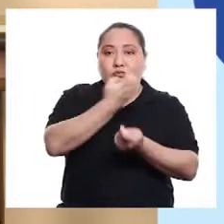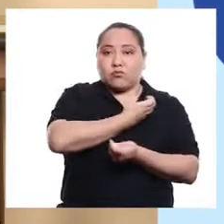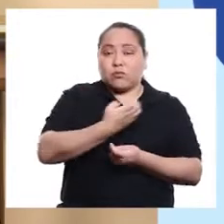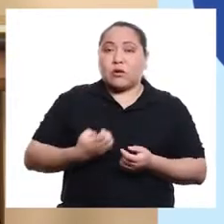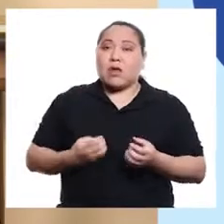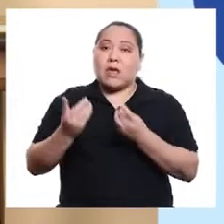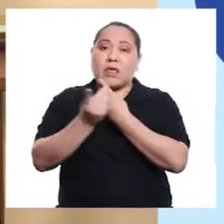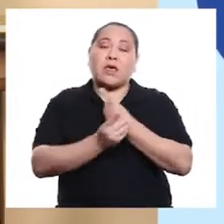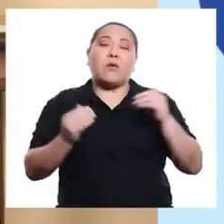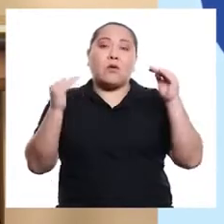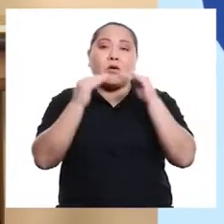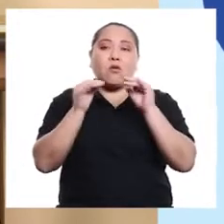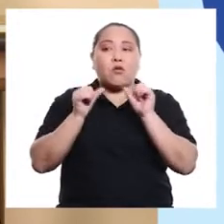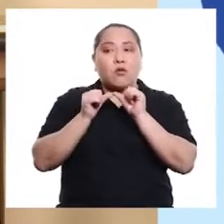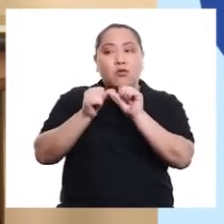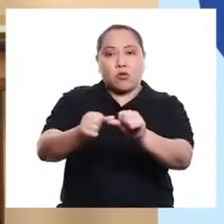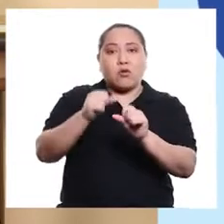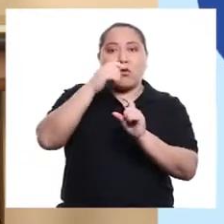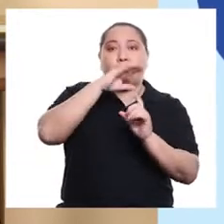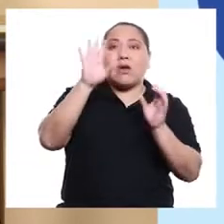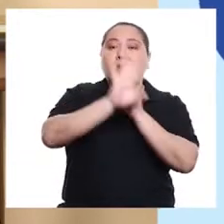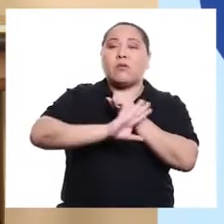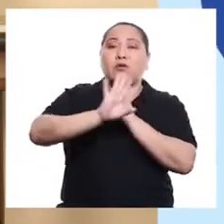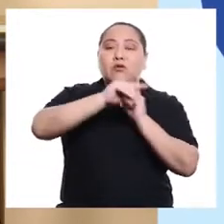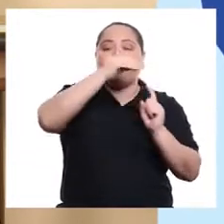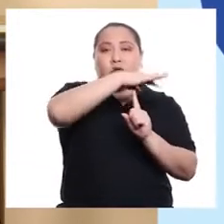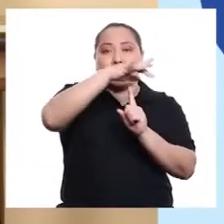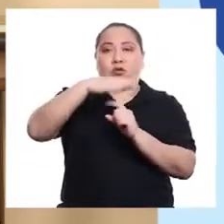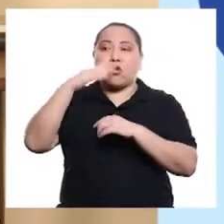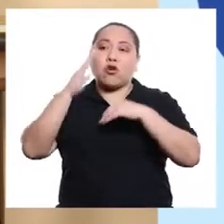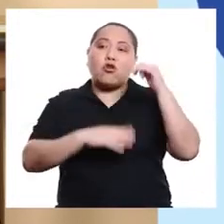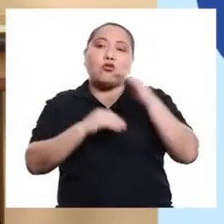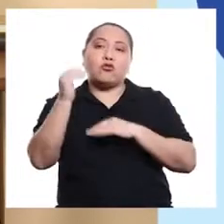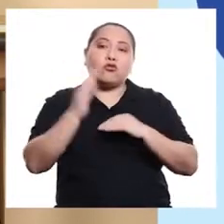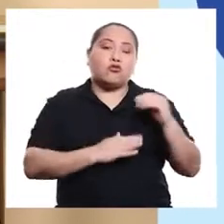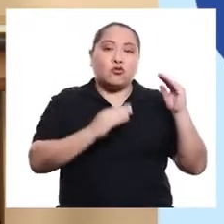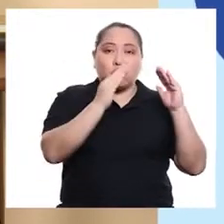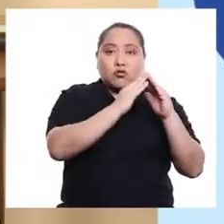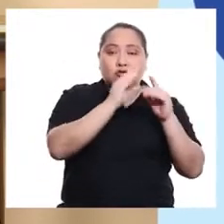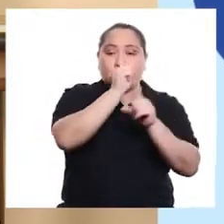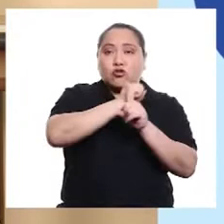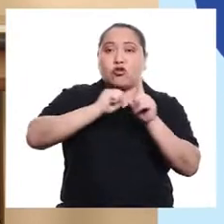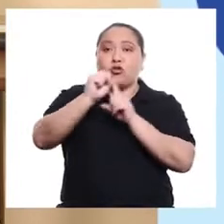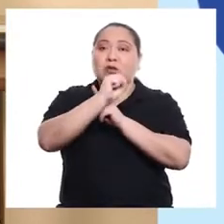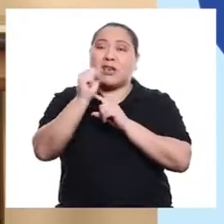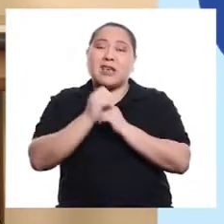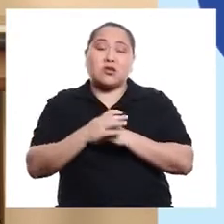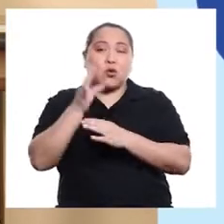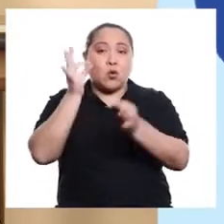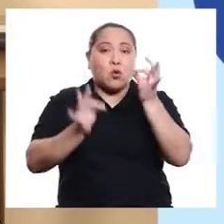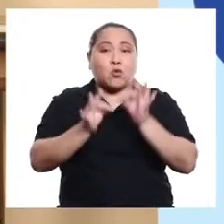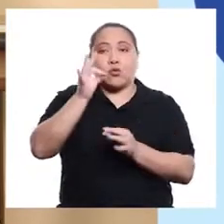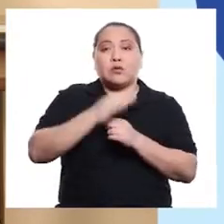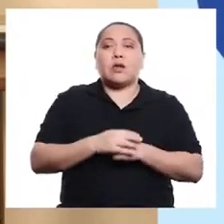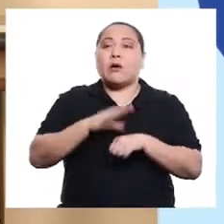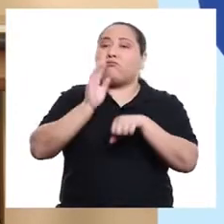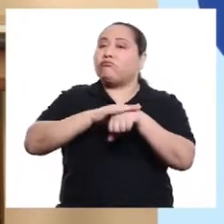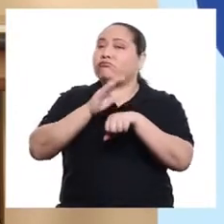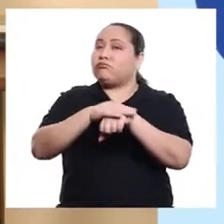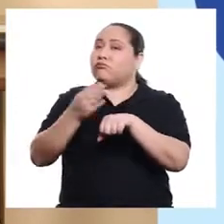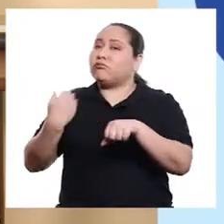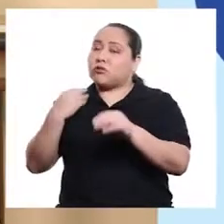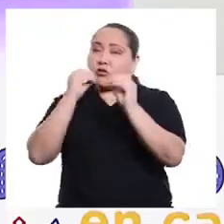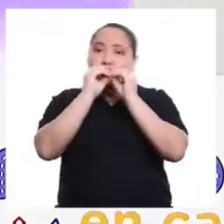democrática, la sostenibilidad ambiental, la construcción de sociedades más justas e incluyentes y la prevención y resolución